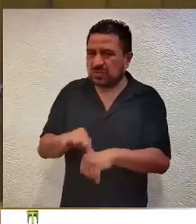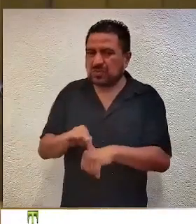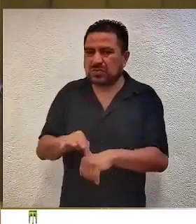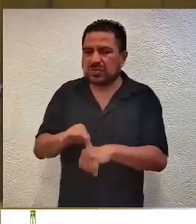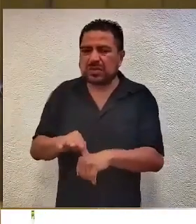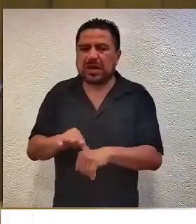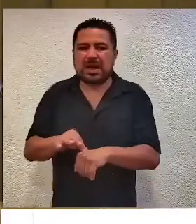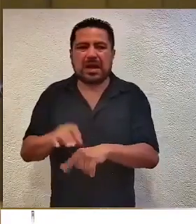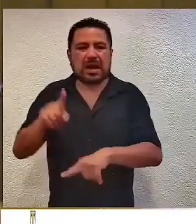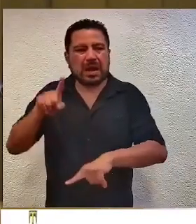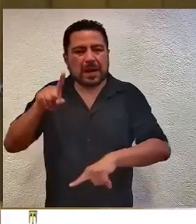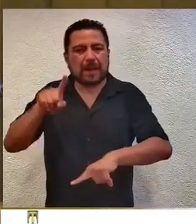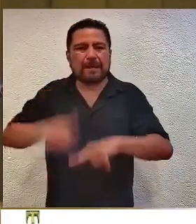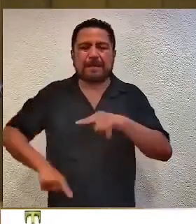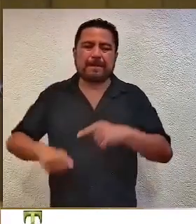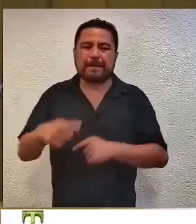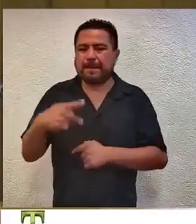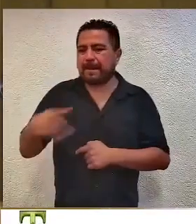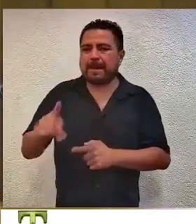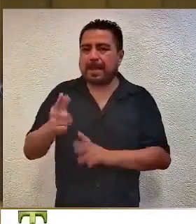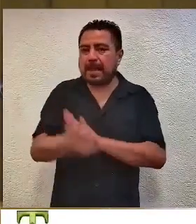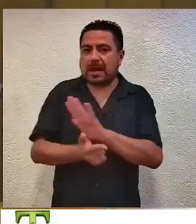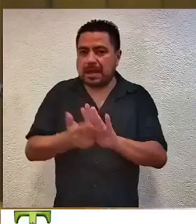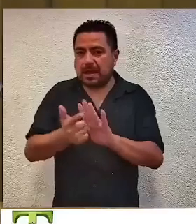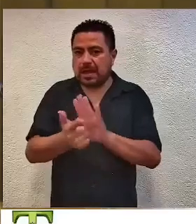una violación a la legalidad.